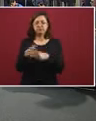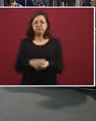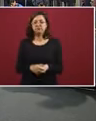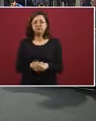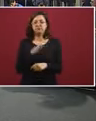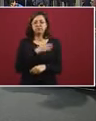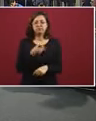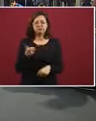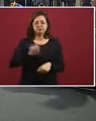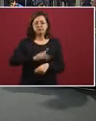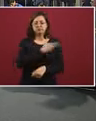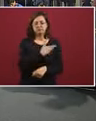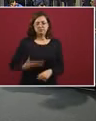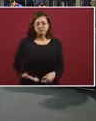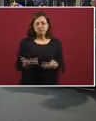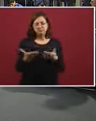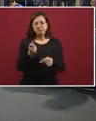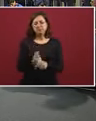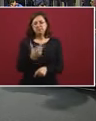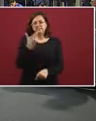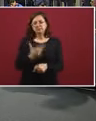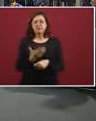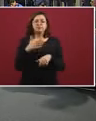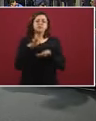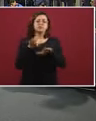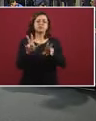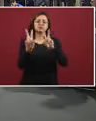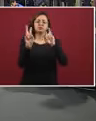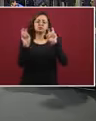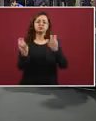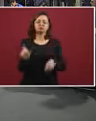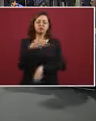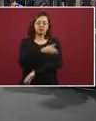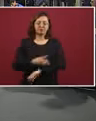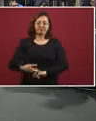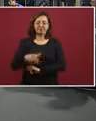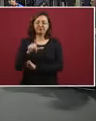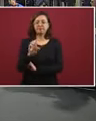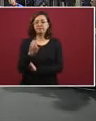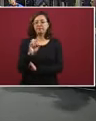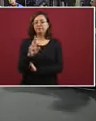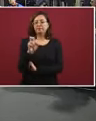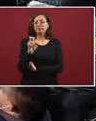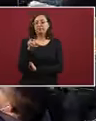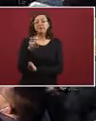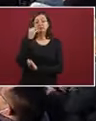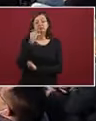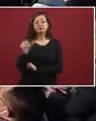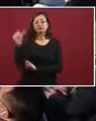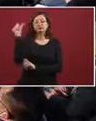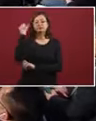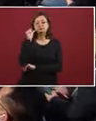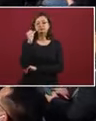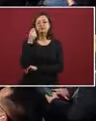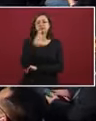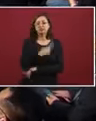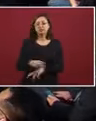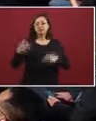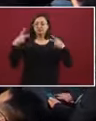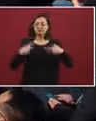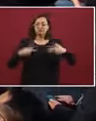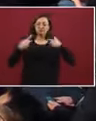días, presidente y canciller. Sobre el tema de la familia Levarón, ayer hubo un primer éxodo de 100